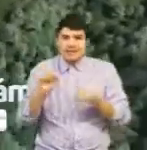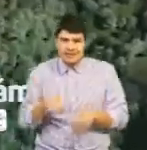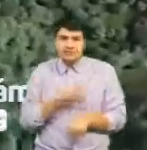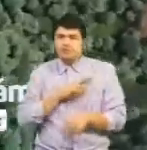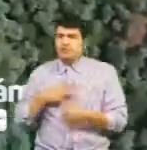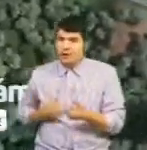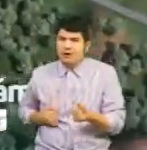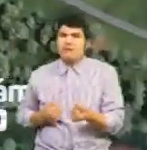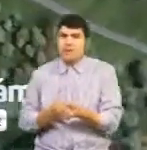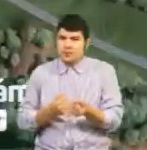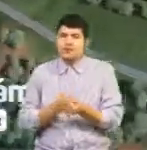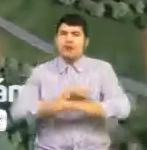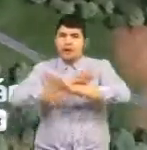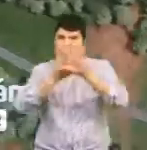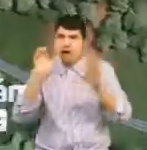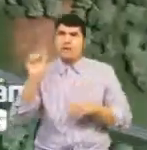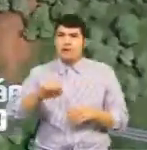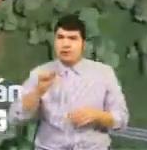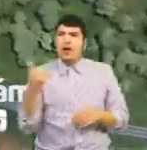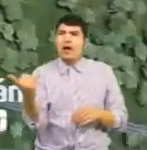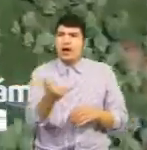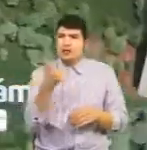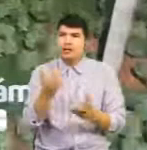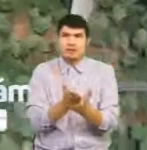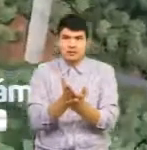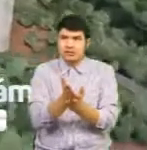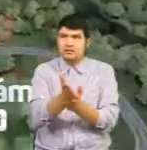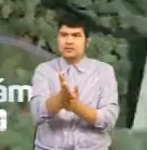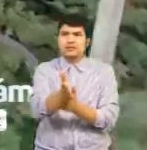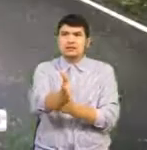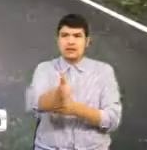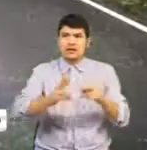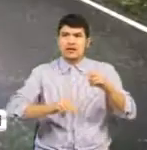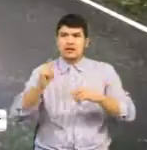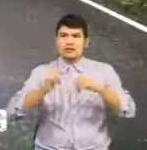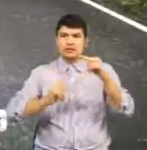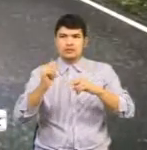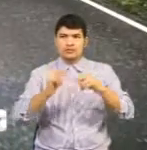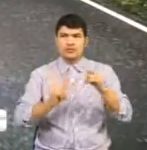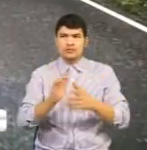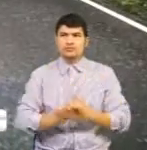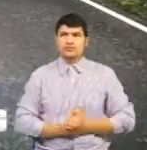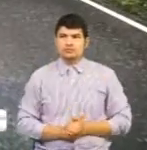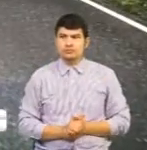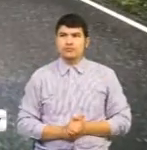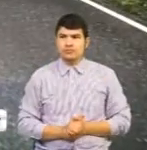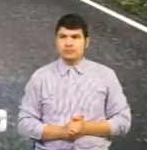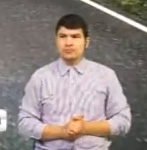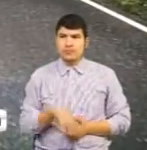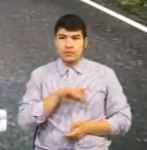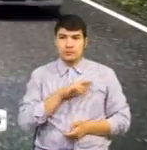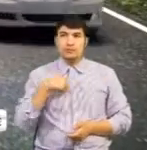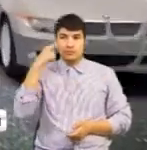por supuesto que este tipo de obras se hagan en esta vía consideramos que son muy